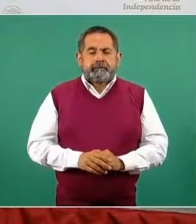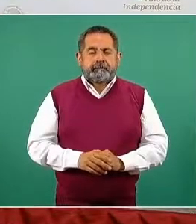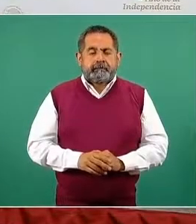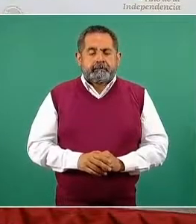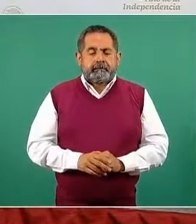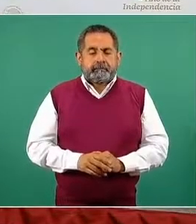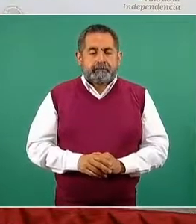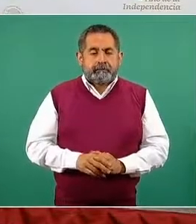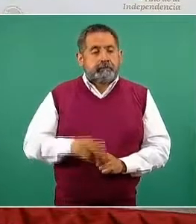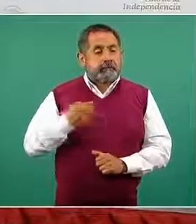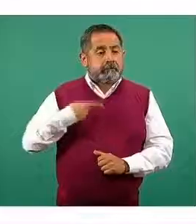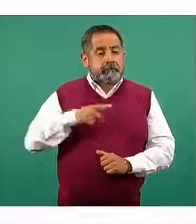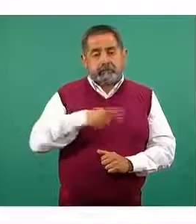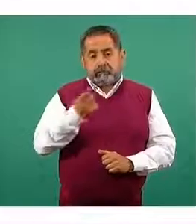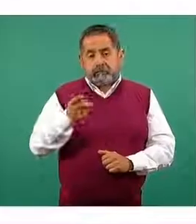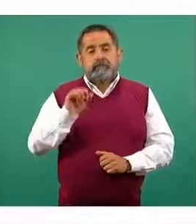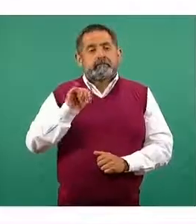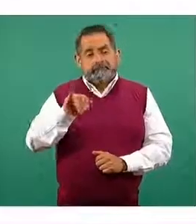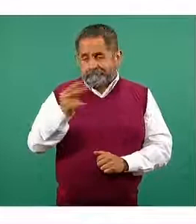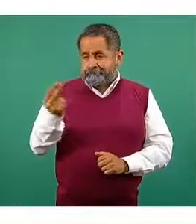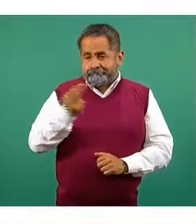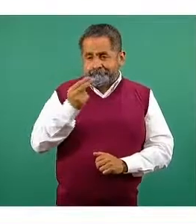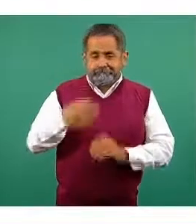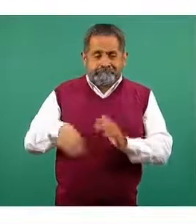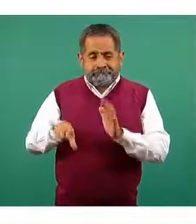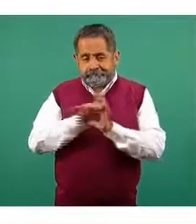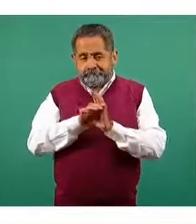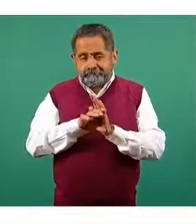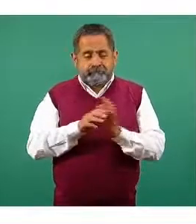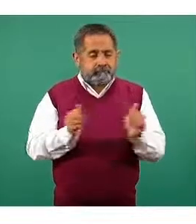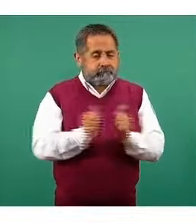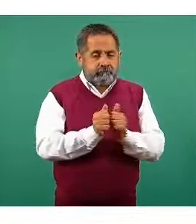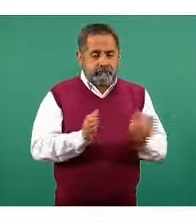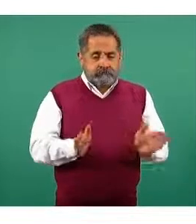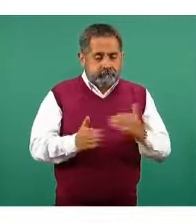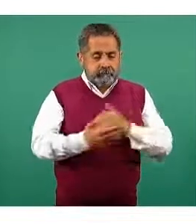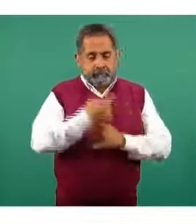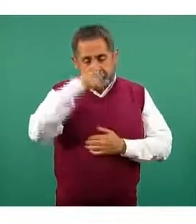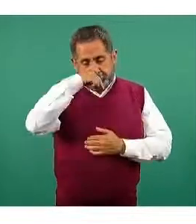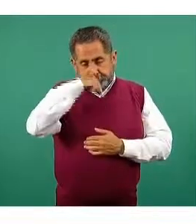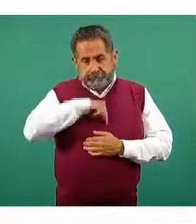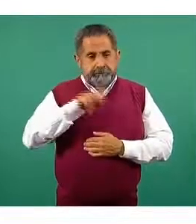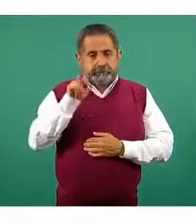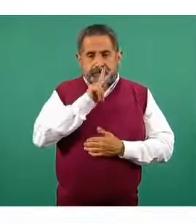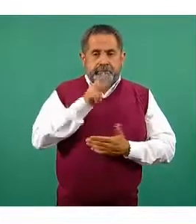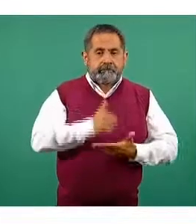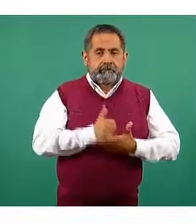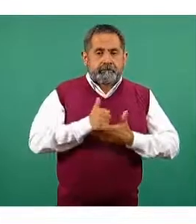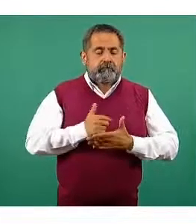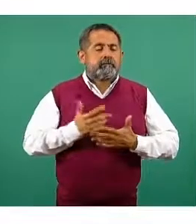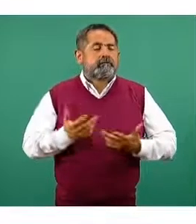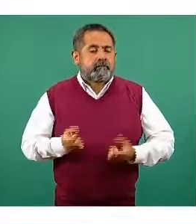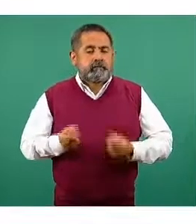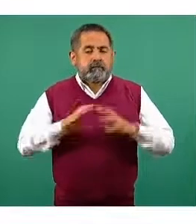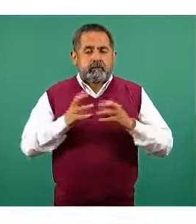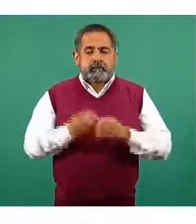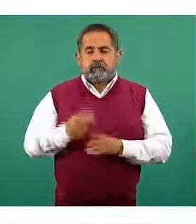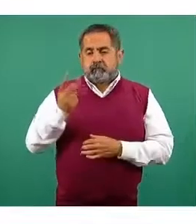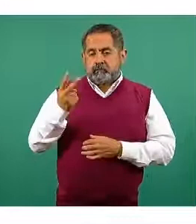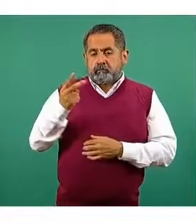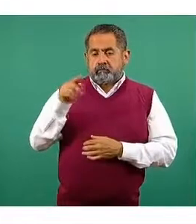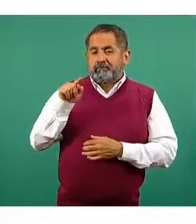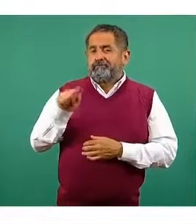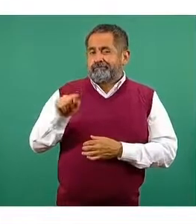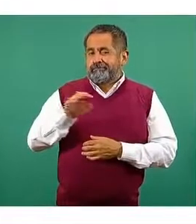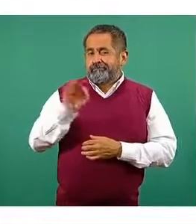Sobre las personas que sí requieren de cuidados críticos, que tienen una cama con un respirador mecánico, hay un incremento de 2 puntos